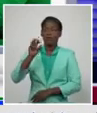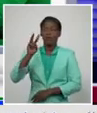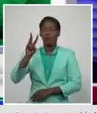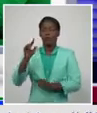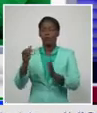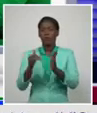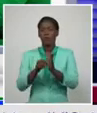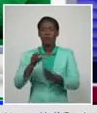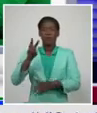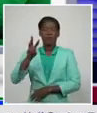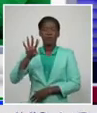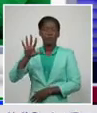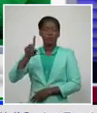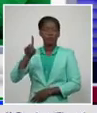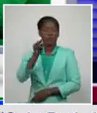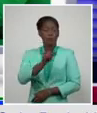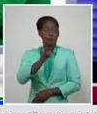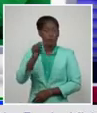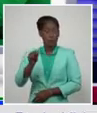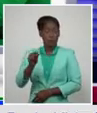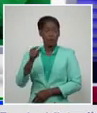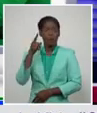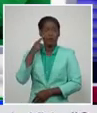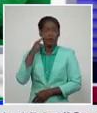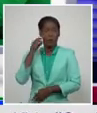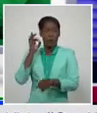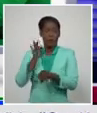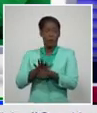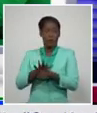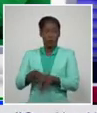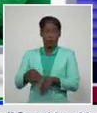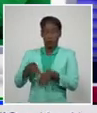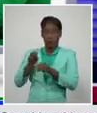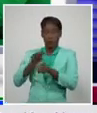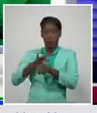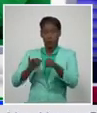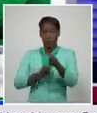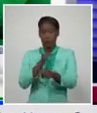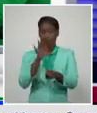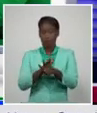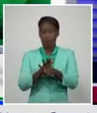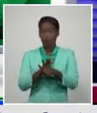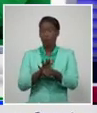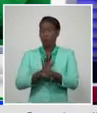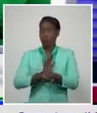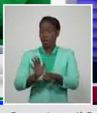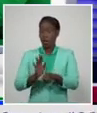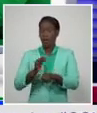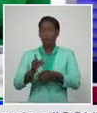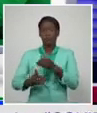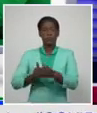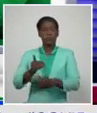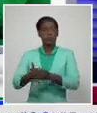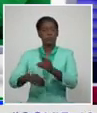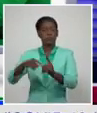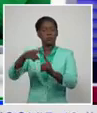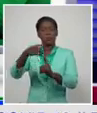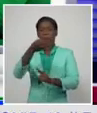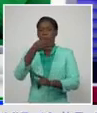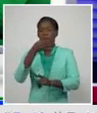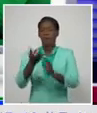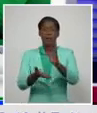72.351 personas que han tenido COVID-19 en Cuba, que se encuentran recuperados de